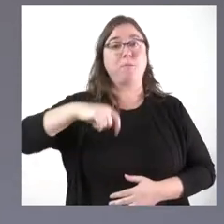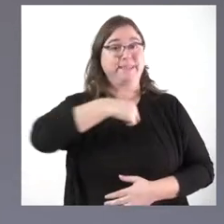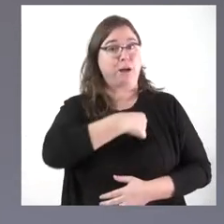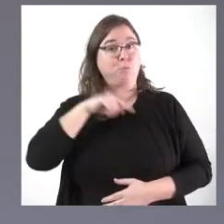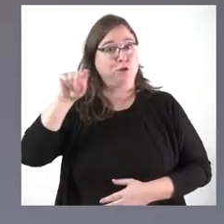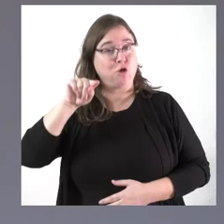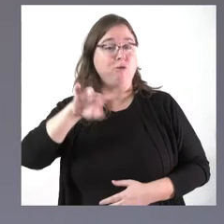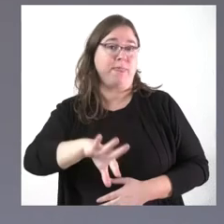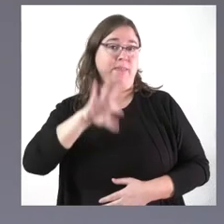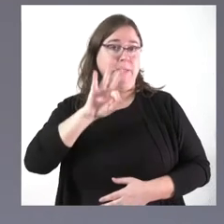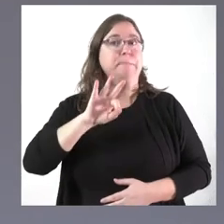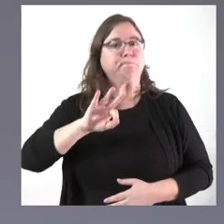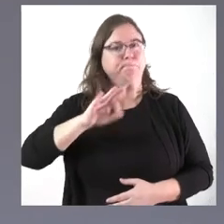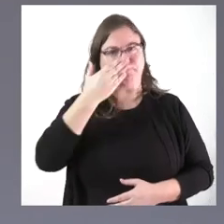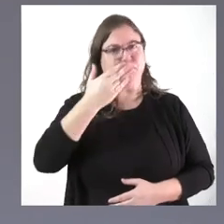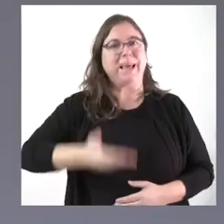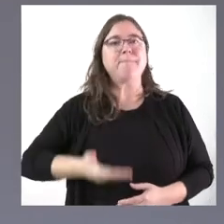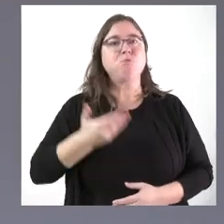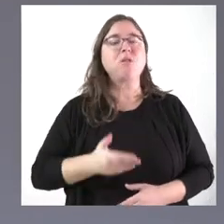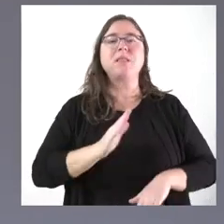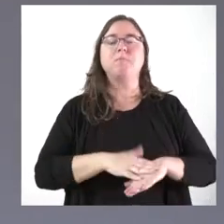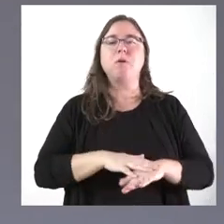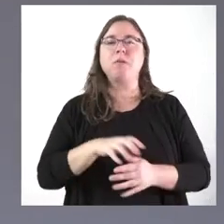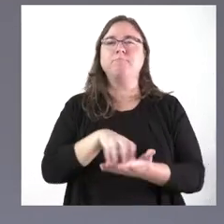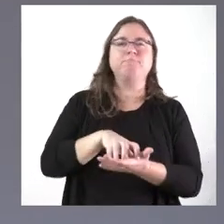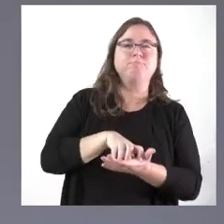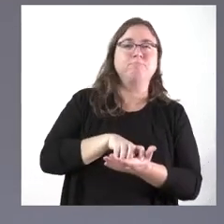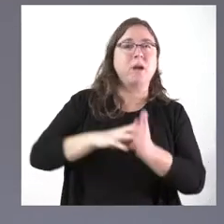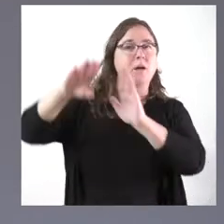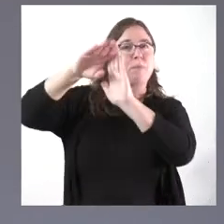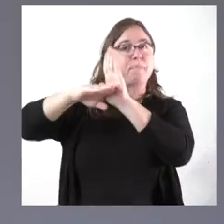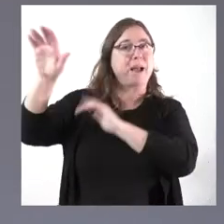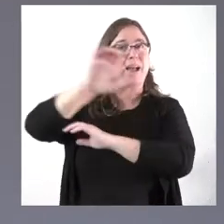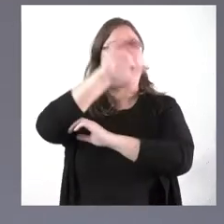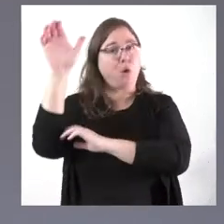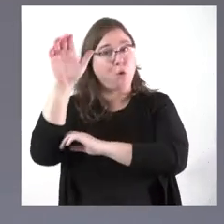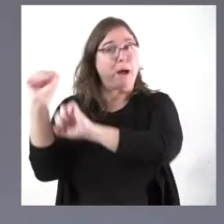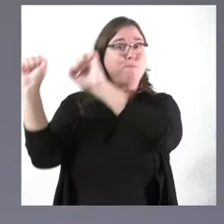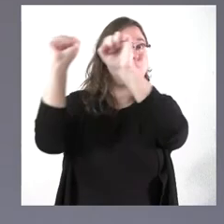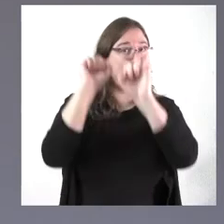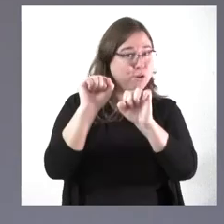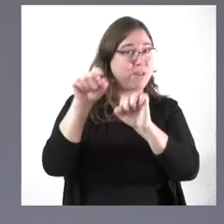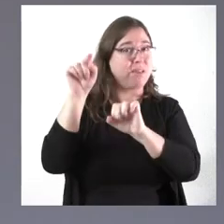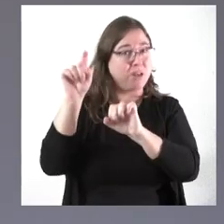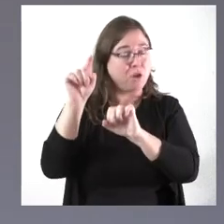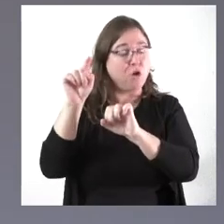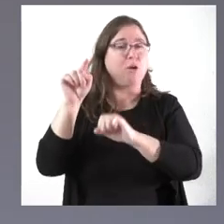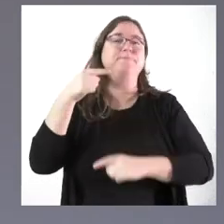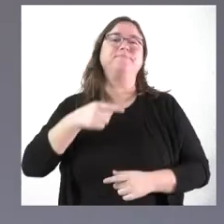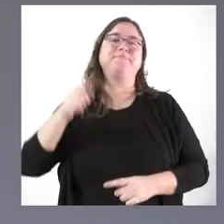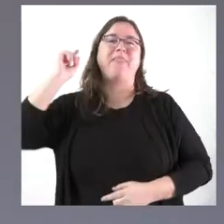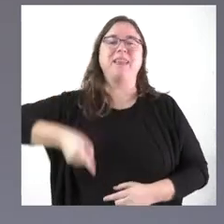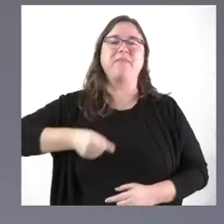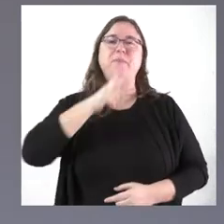francamente importante porque pone en duda que el régimen establecido en Europa de protección por parte de la directiva hábitats del año